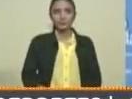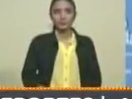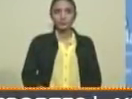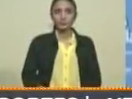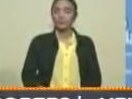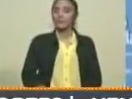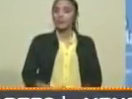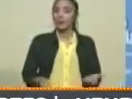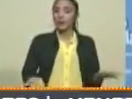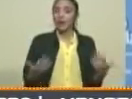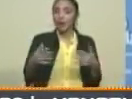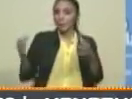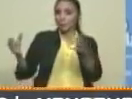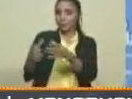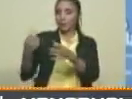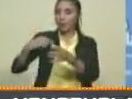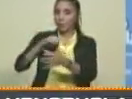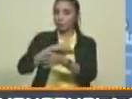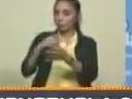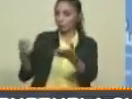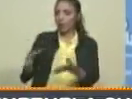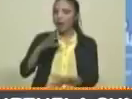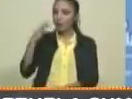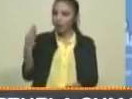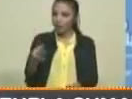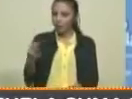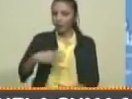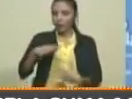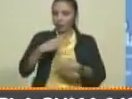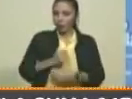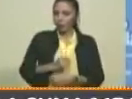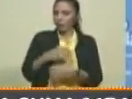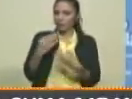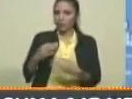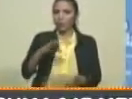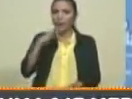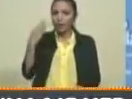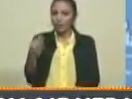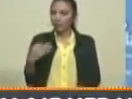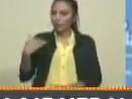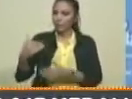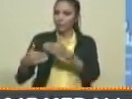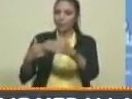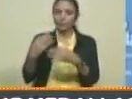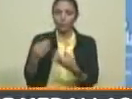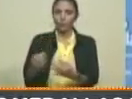Y nosotros, sencillamente con la verdad, confiando en la verdad.